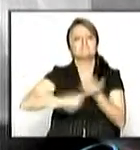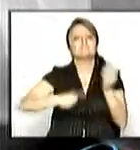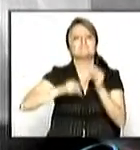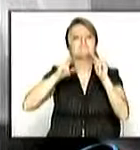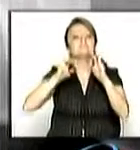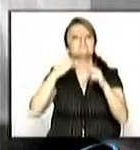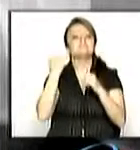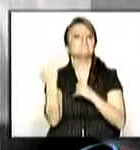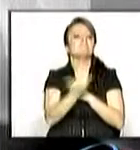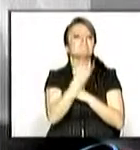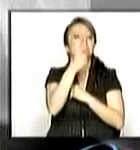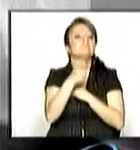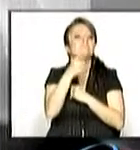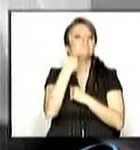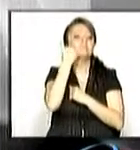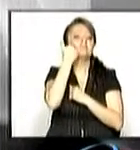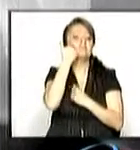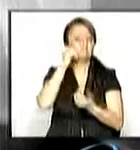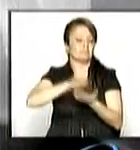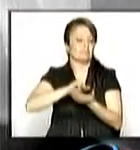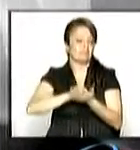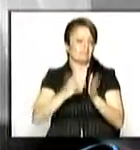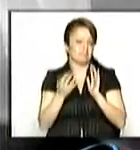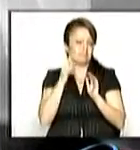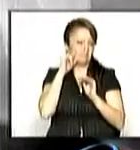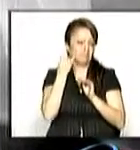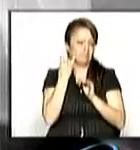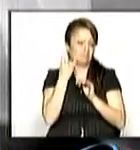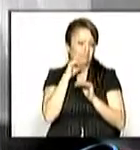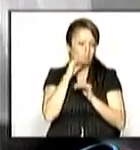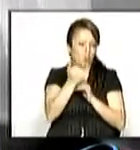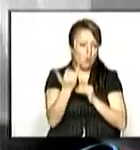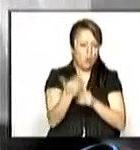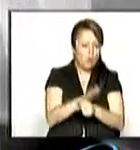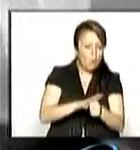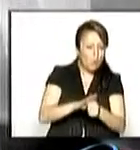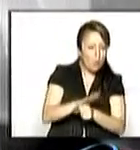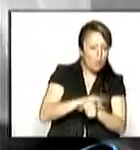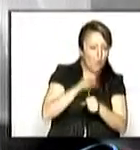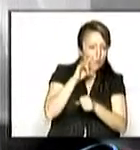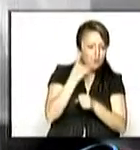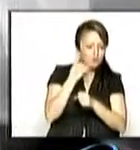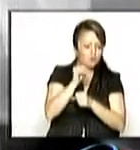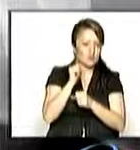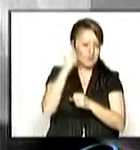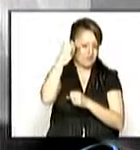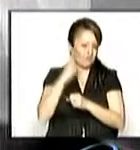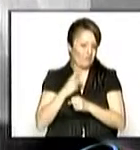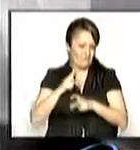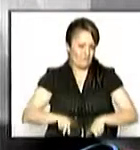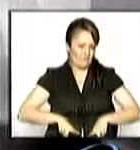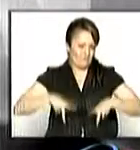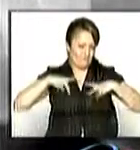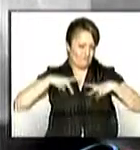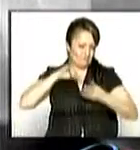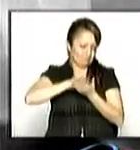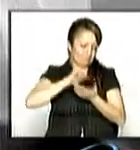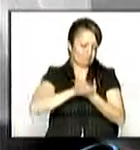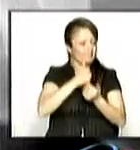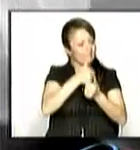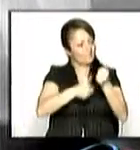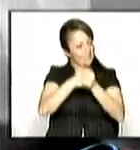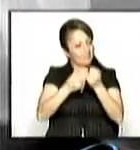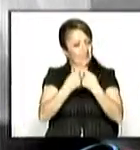paciente nos vamos a enfrentar, o a qué caso clínico, o a qué biografía o historia de vida que veamos de cada paciente.